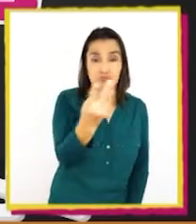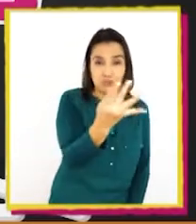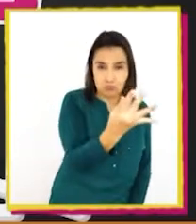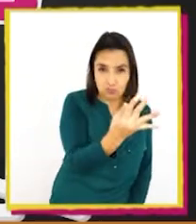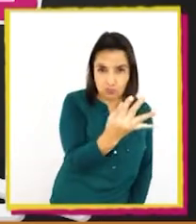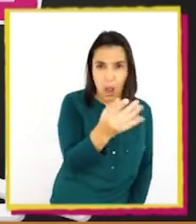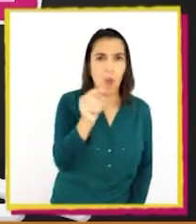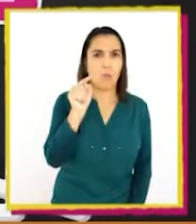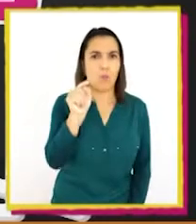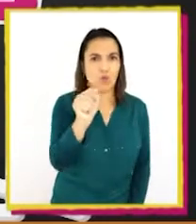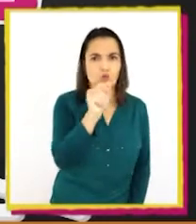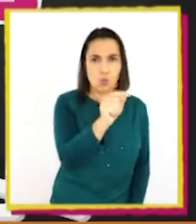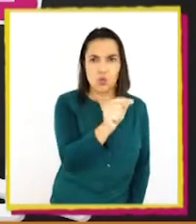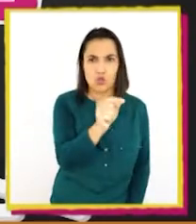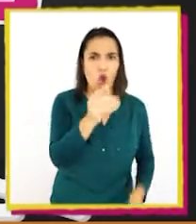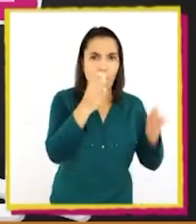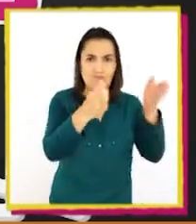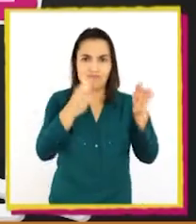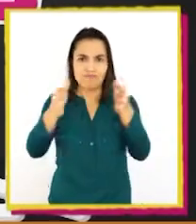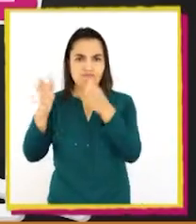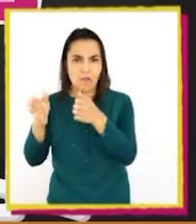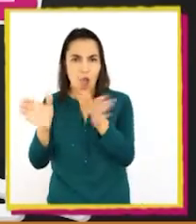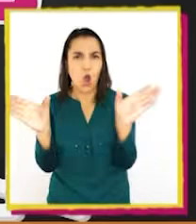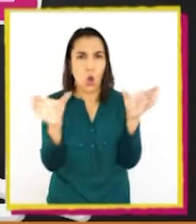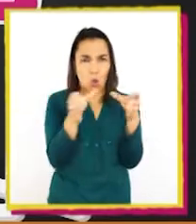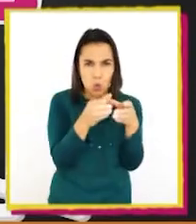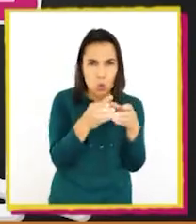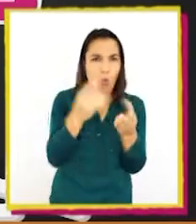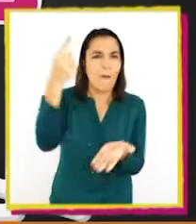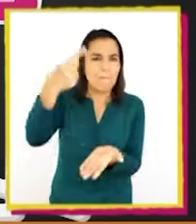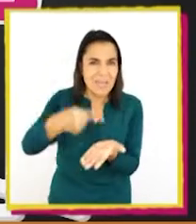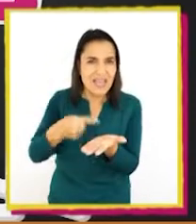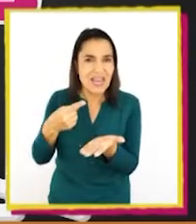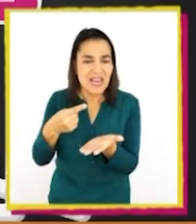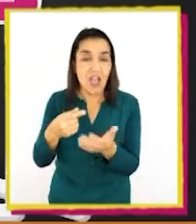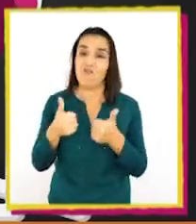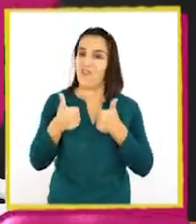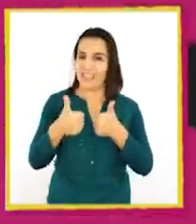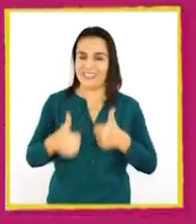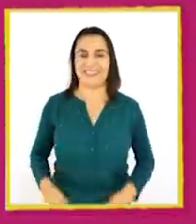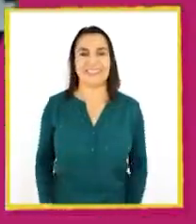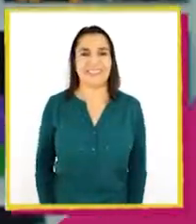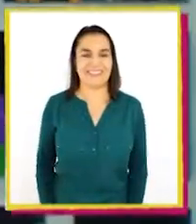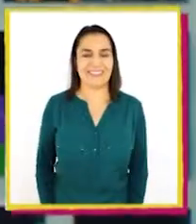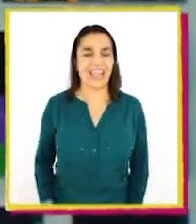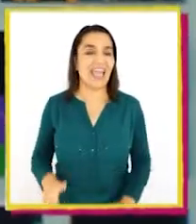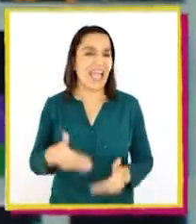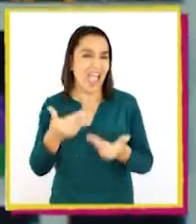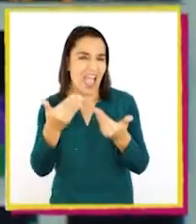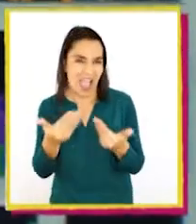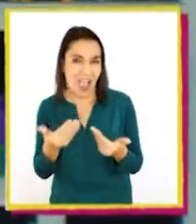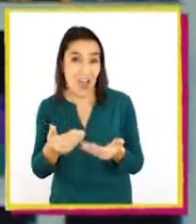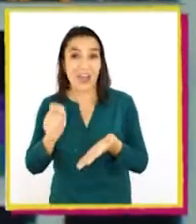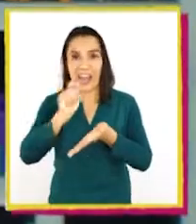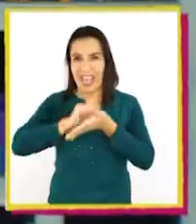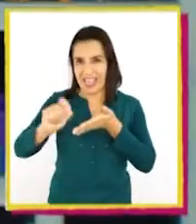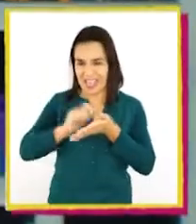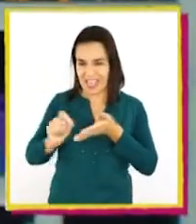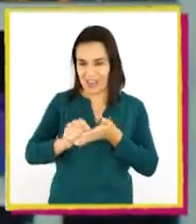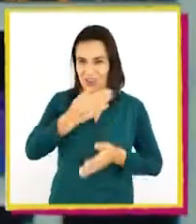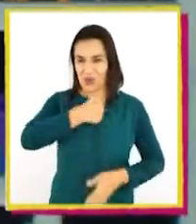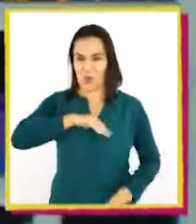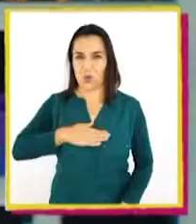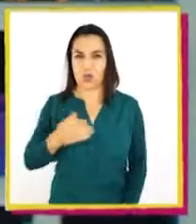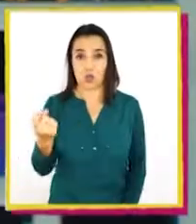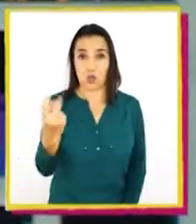cada punto separó este gran número en grupos más pequeños de miles. ¡Muy bien! Ahora vamos a escribir